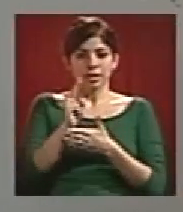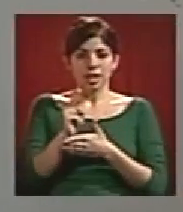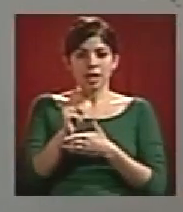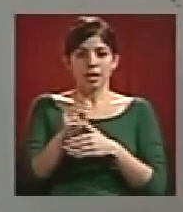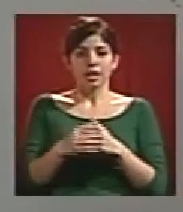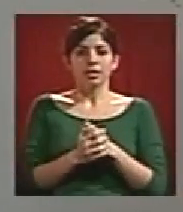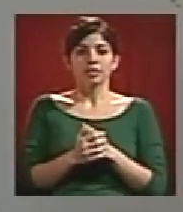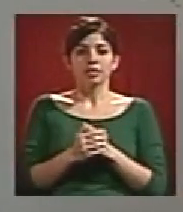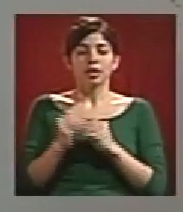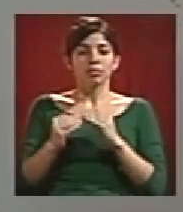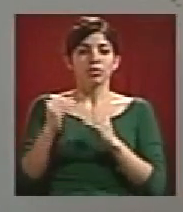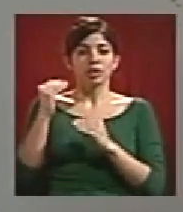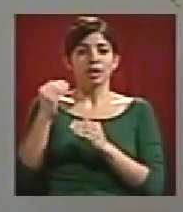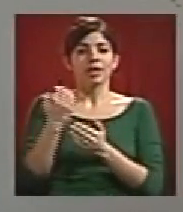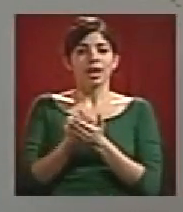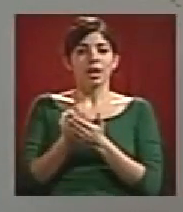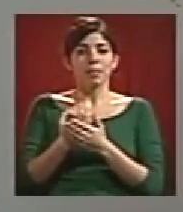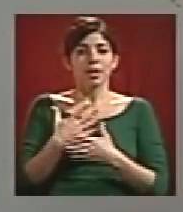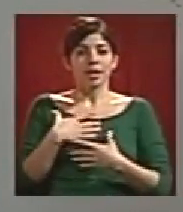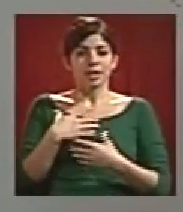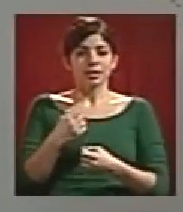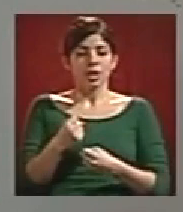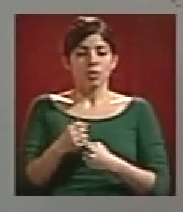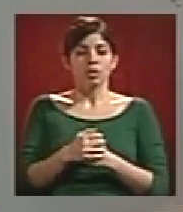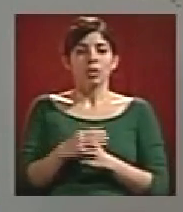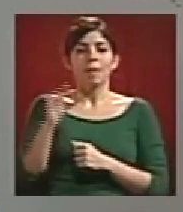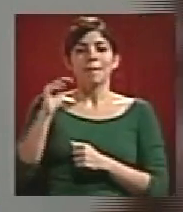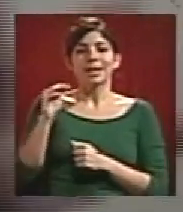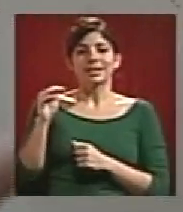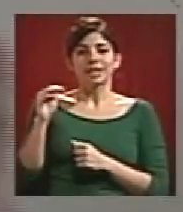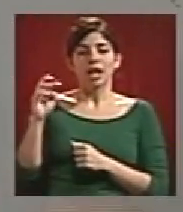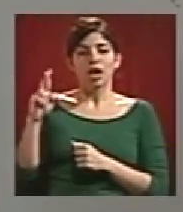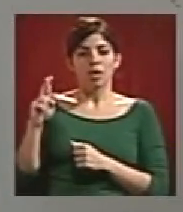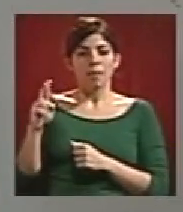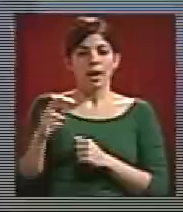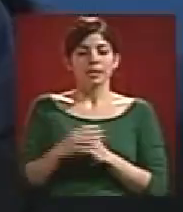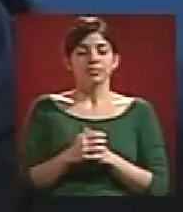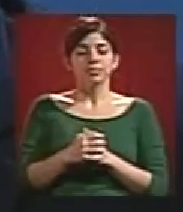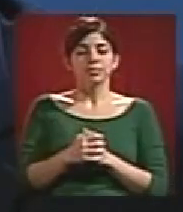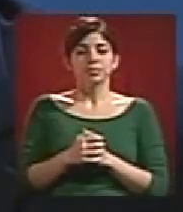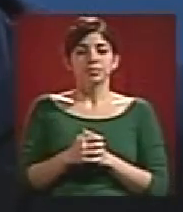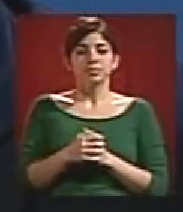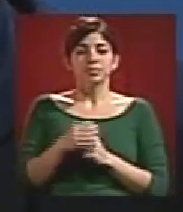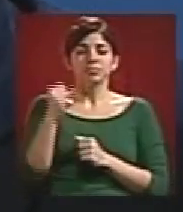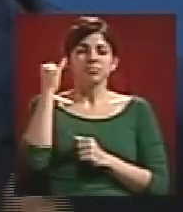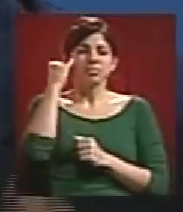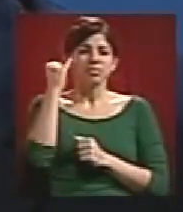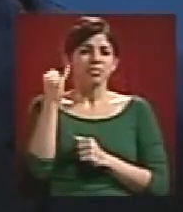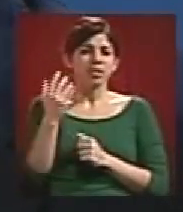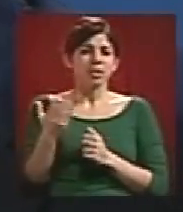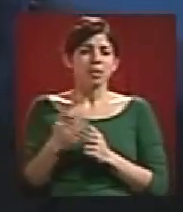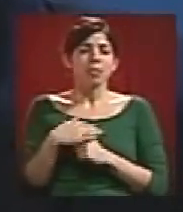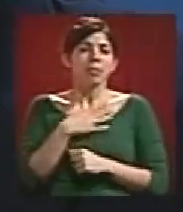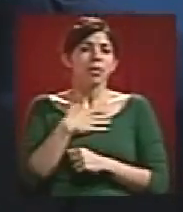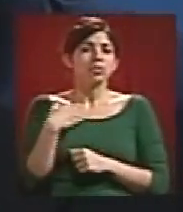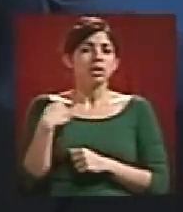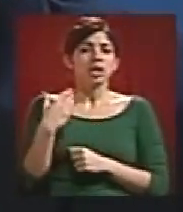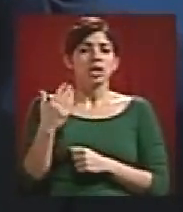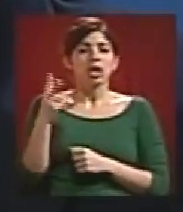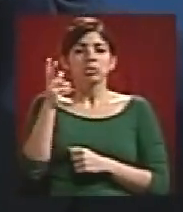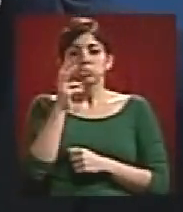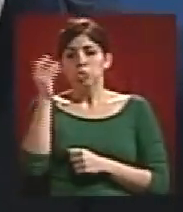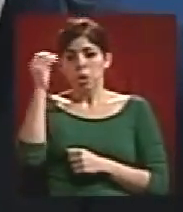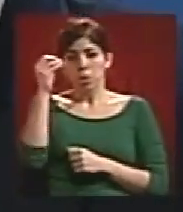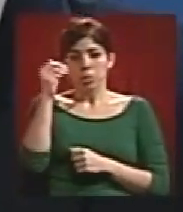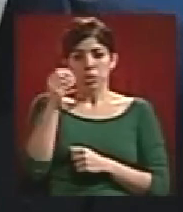del posgrado de Economía de la Salud, Marcela Román. Una idea que sobre la que me gustaría oír opiniones